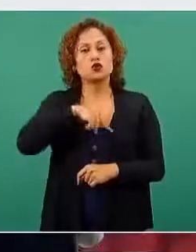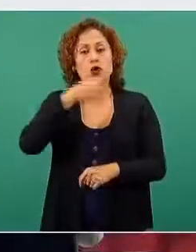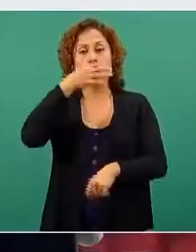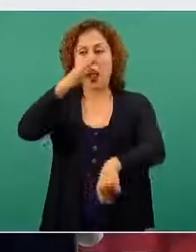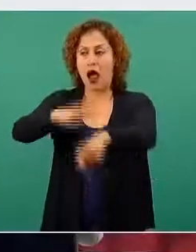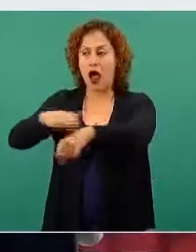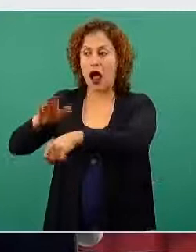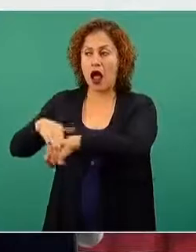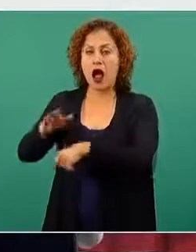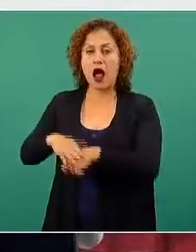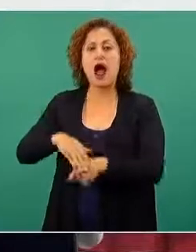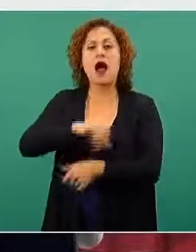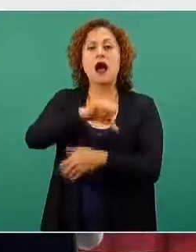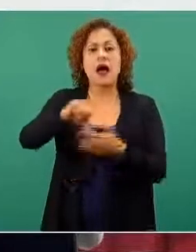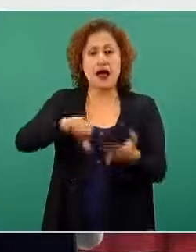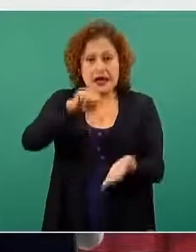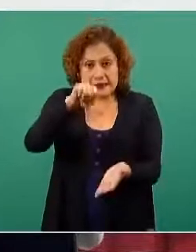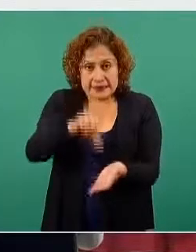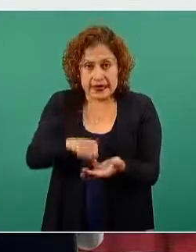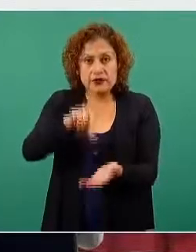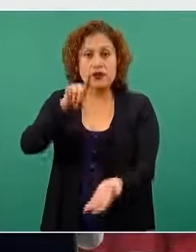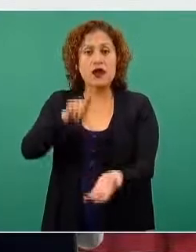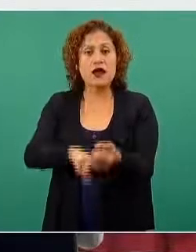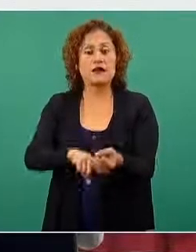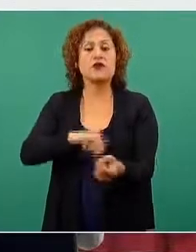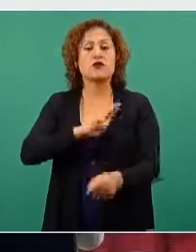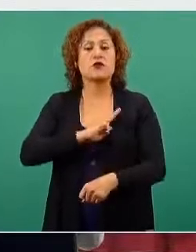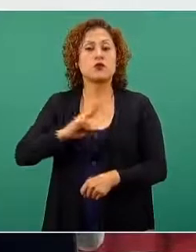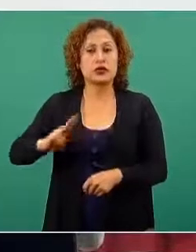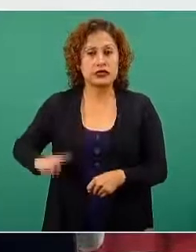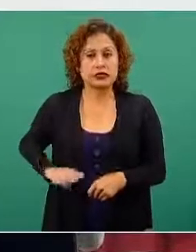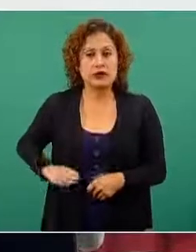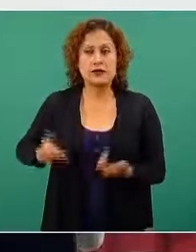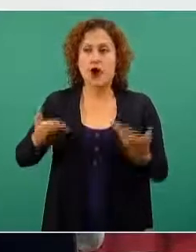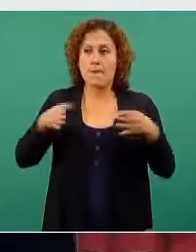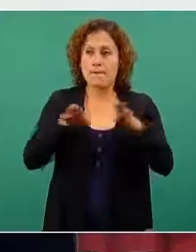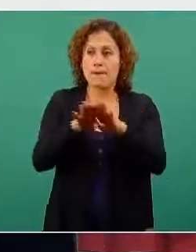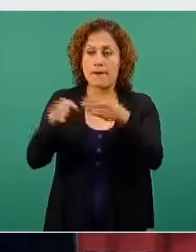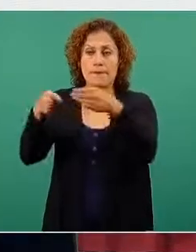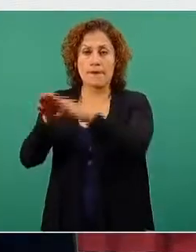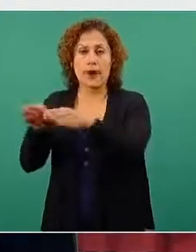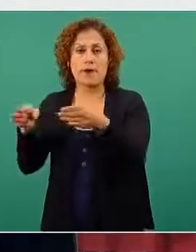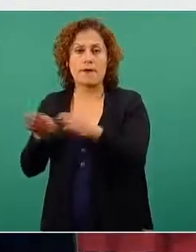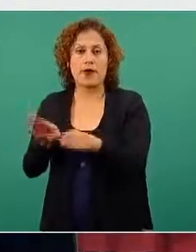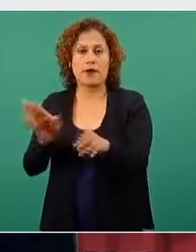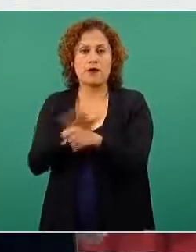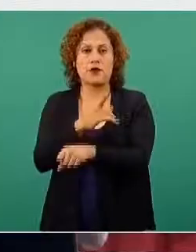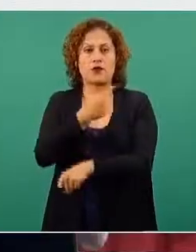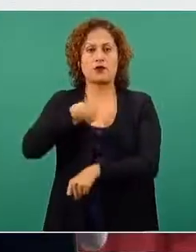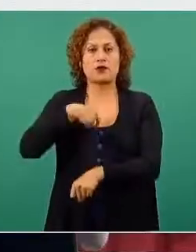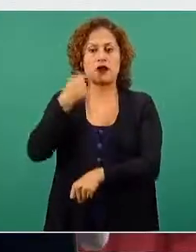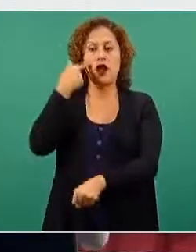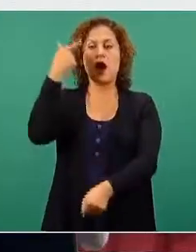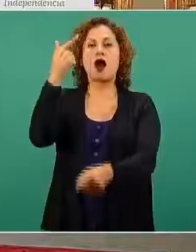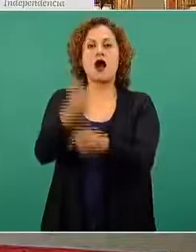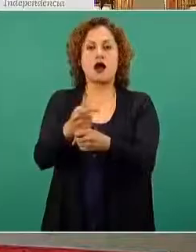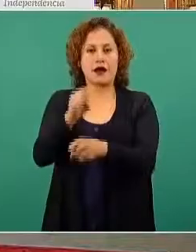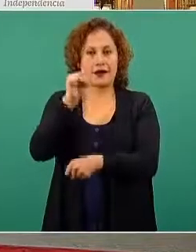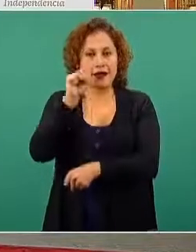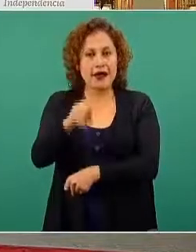importantes, donde percibíamos que estos fenómenos de contagio se estaban dando.